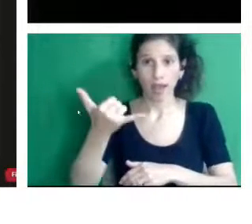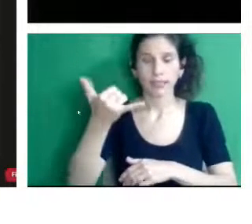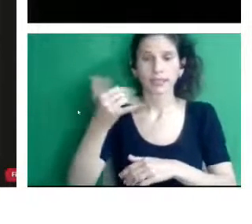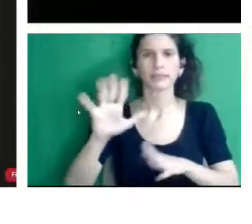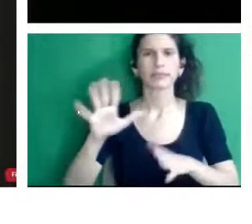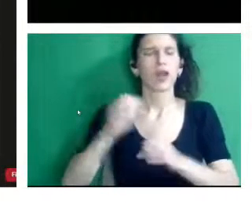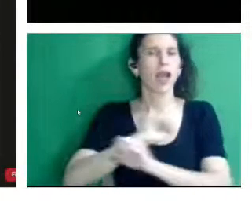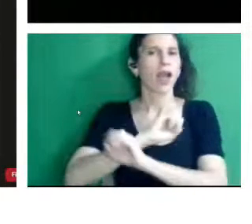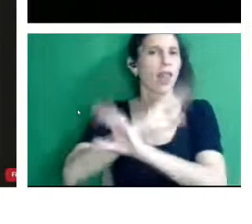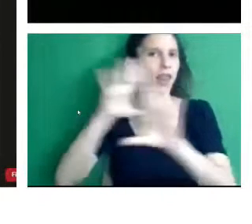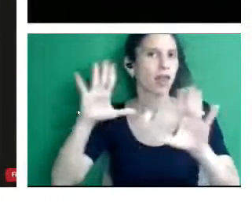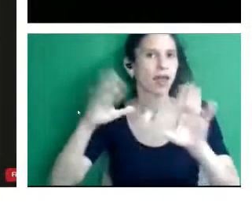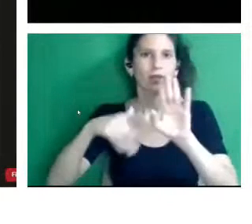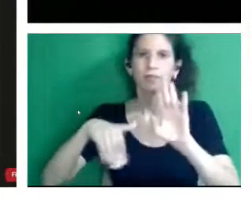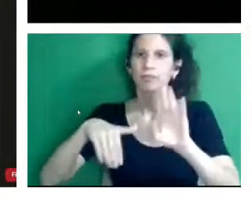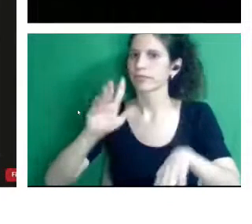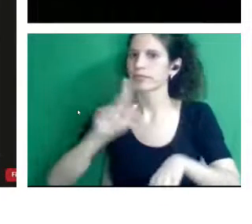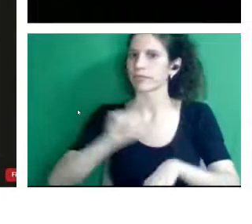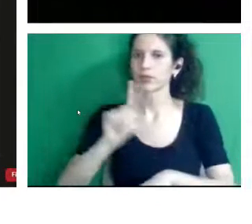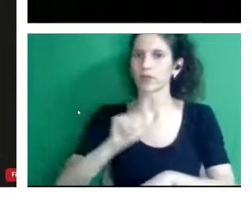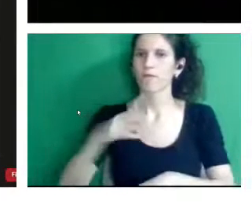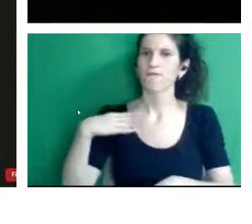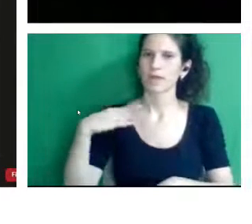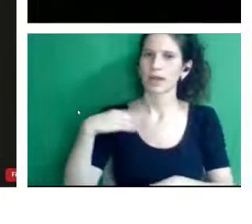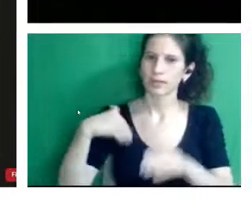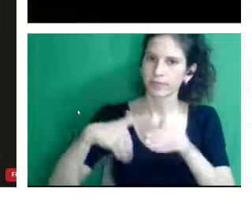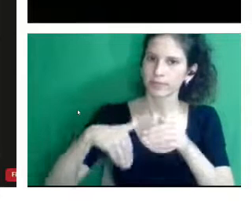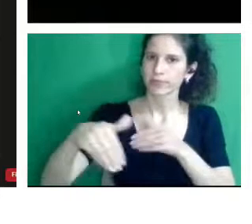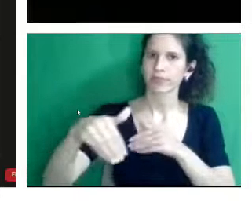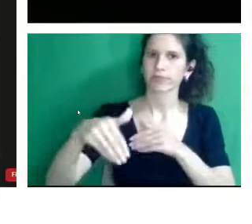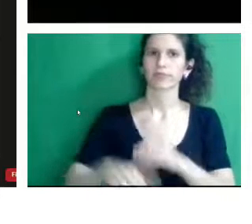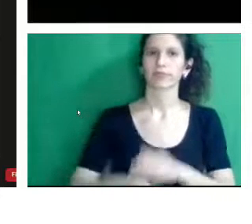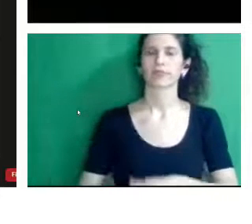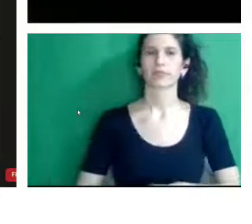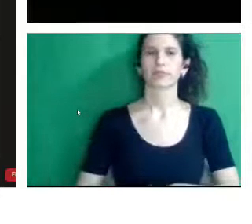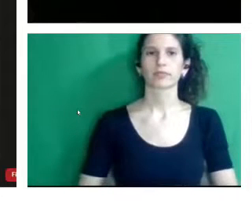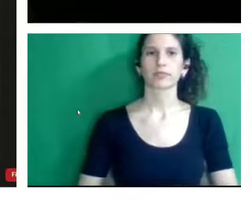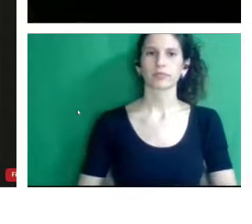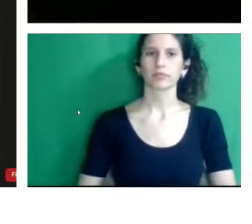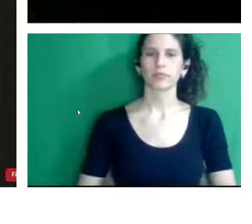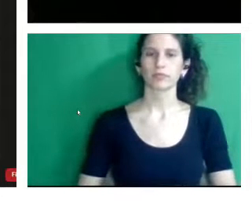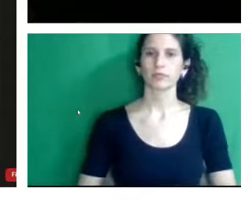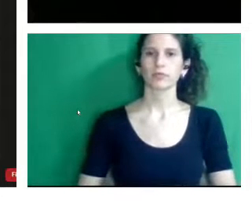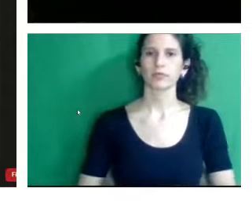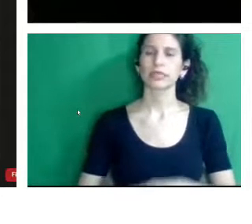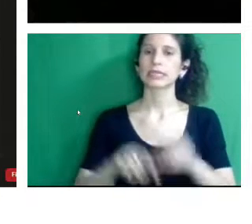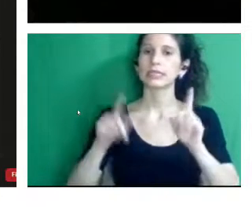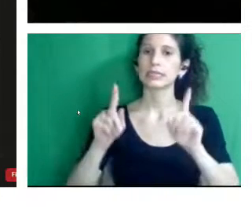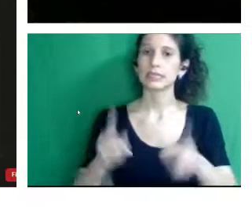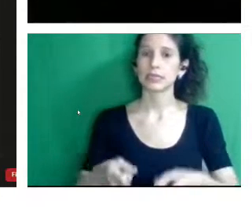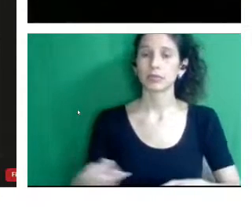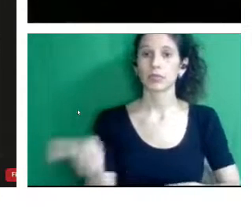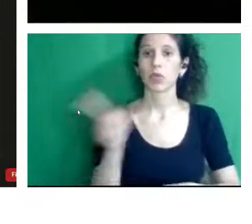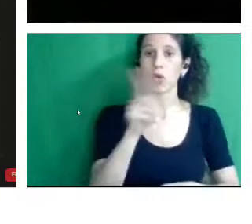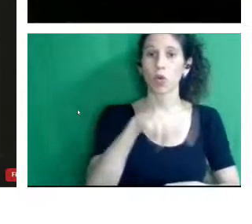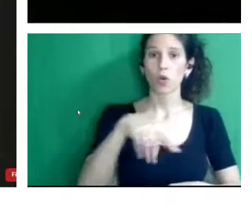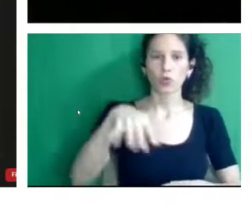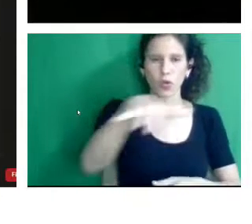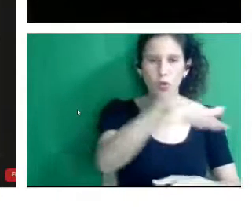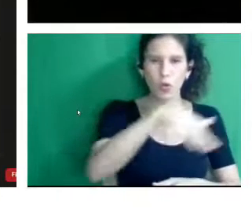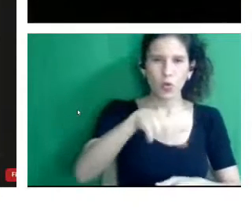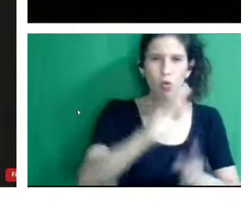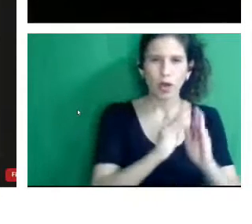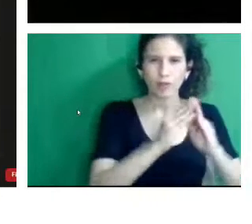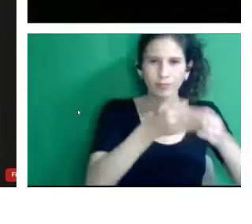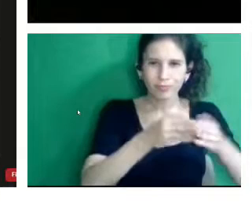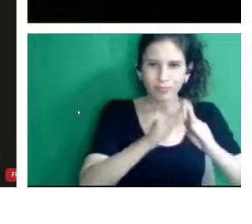la señalética. Cuando fuimos a la estación fluvial, accedimos sin